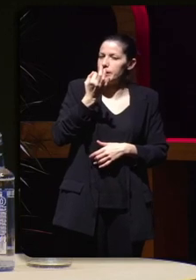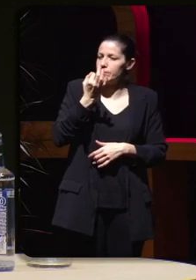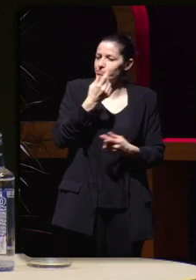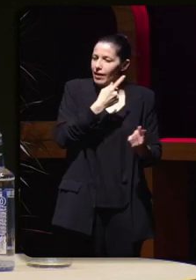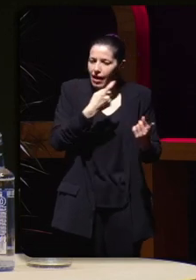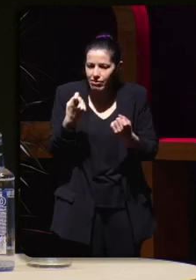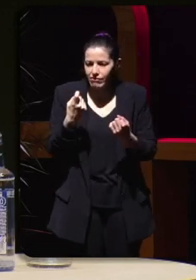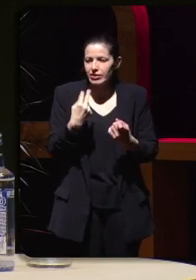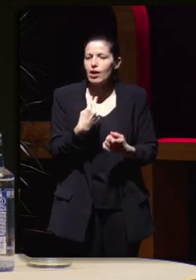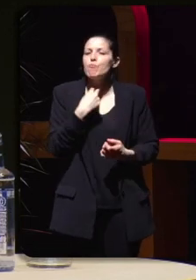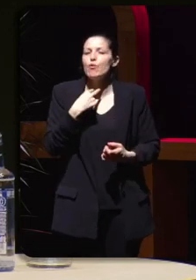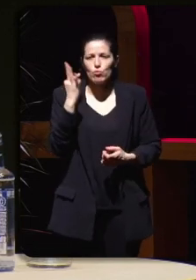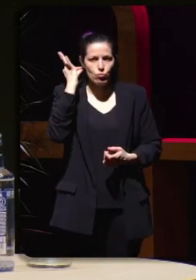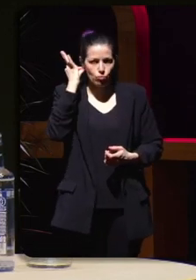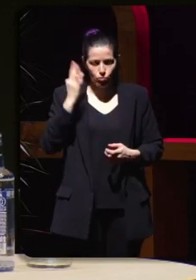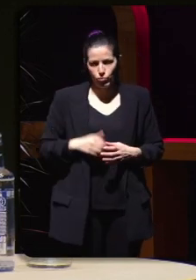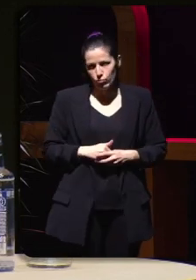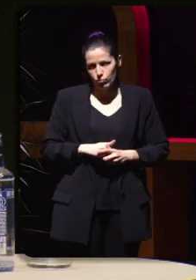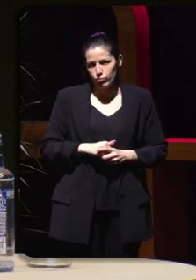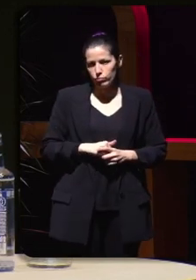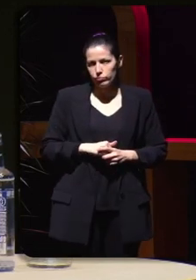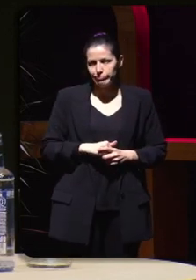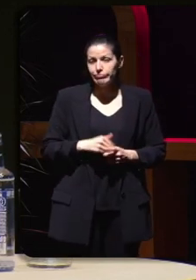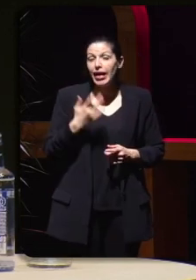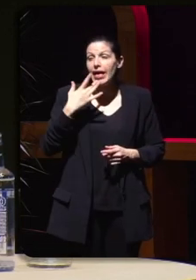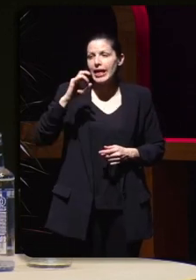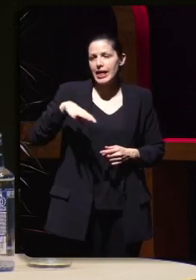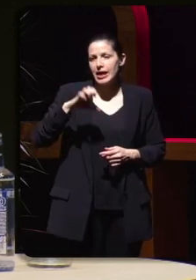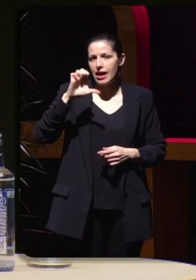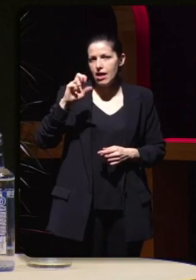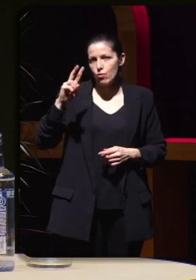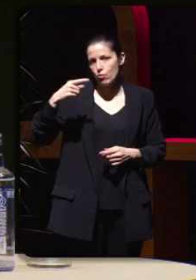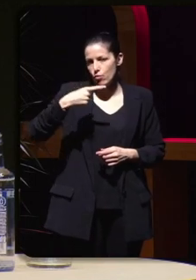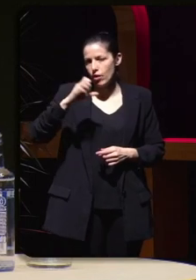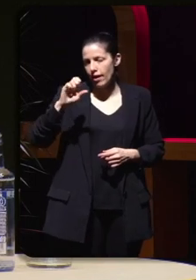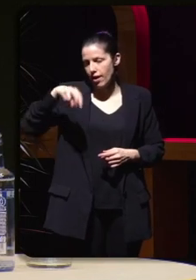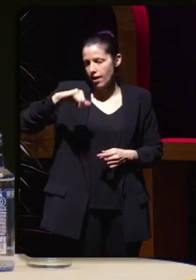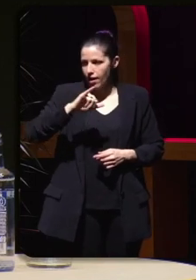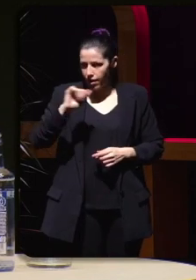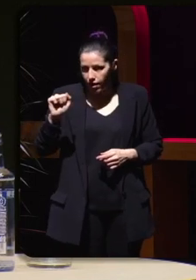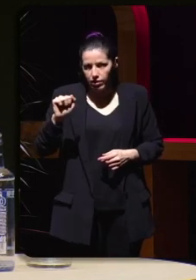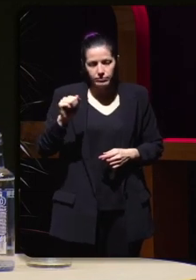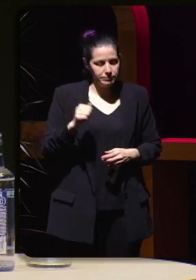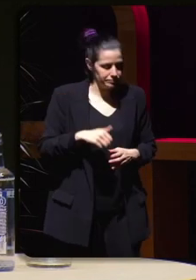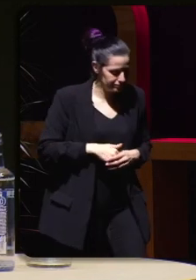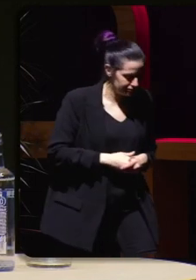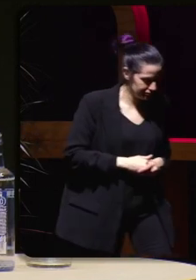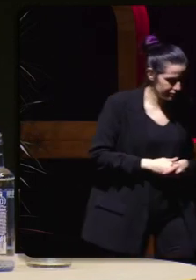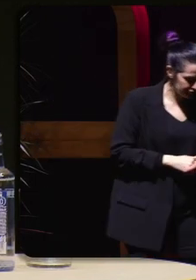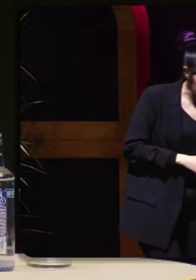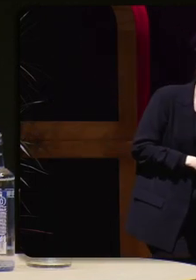alguna voz femenina que fue Eugenia de la torrente que Durante